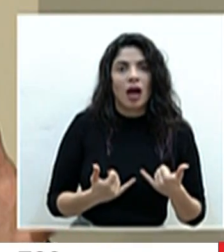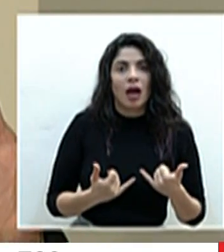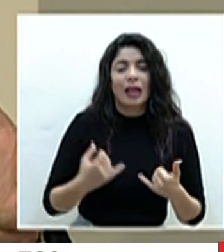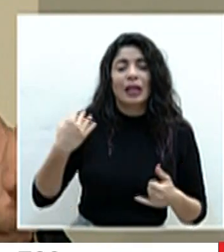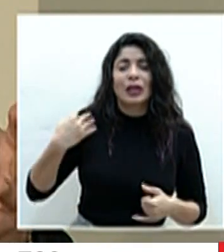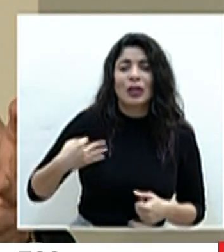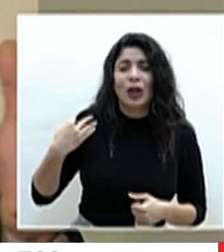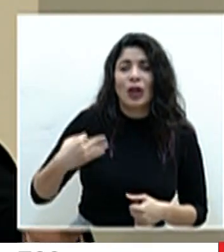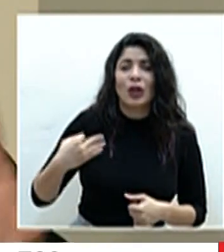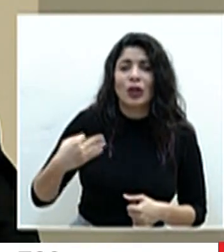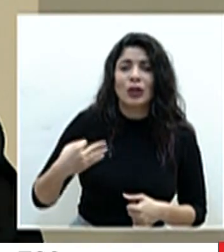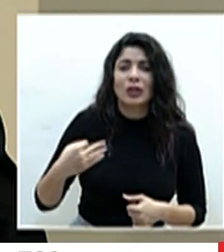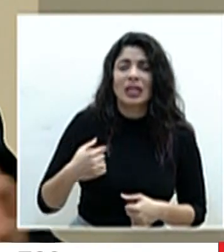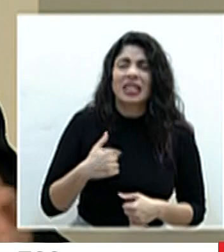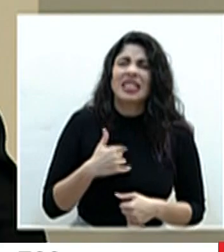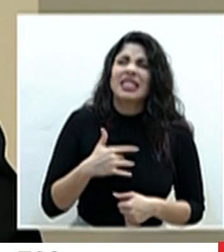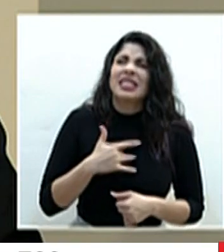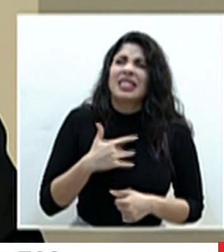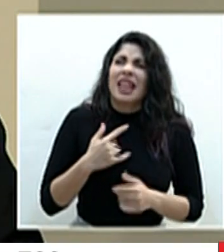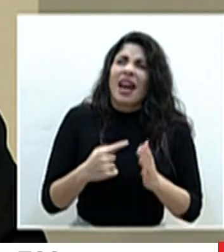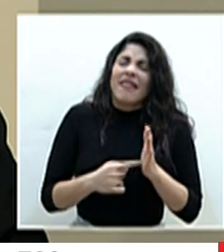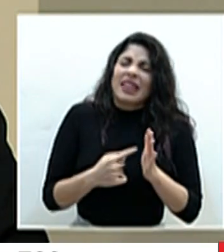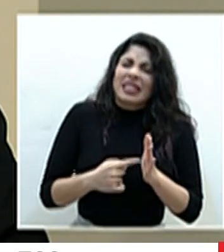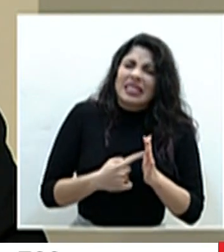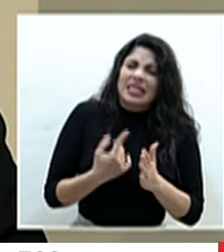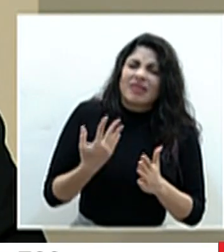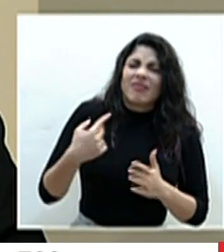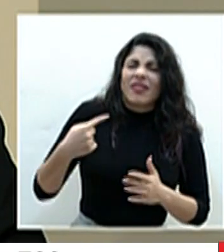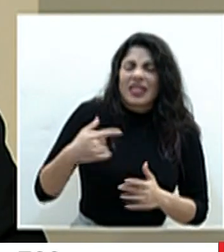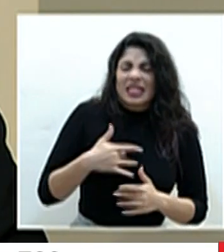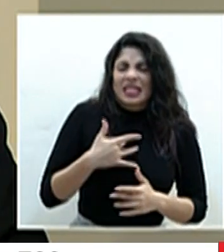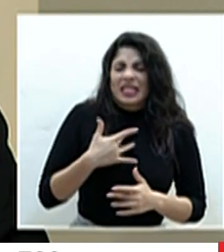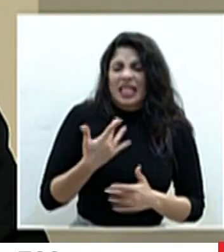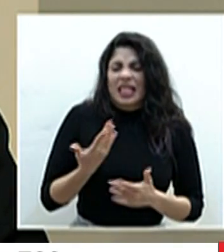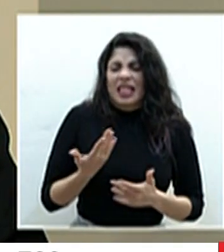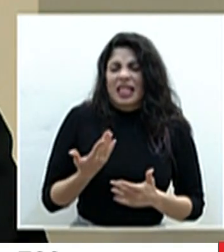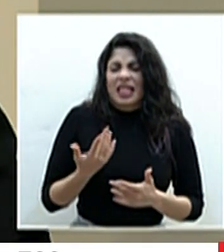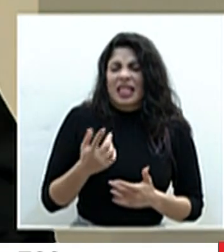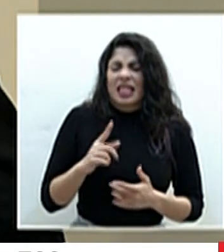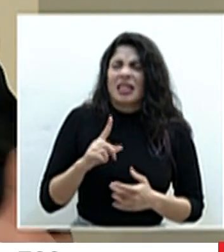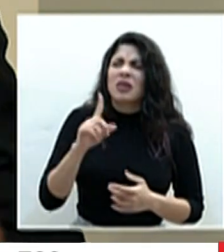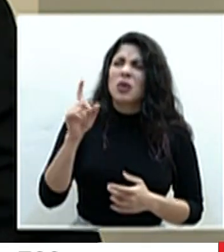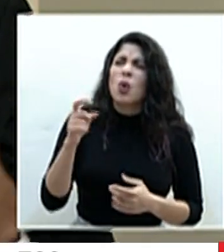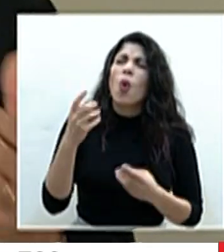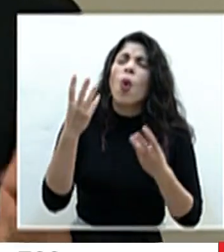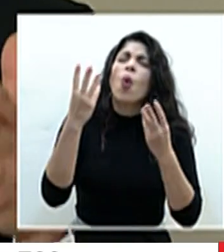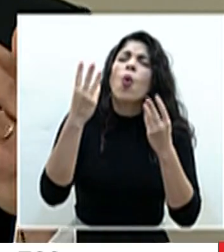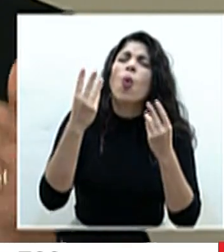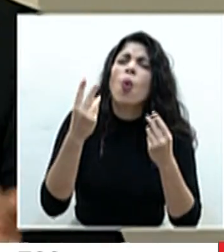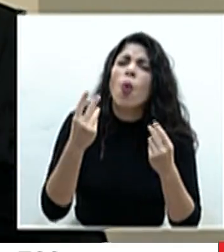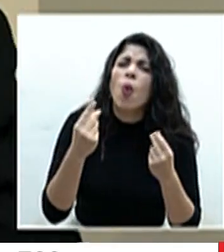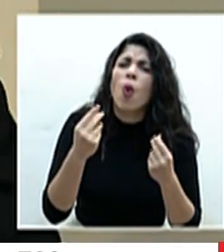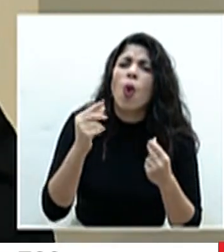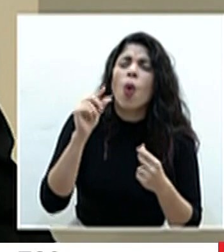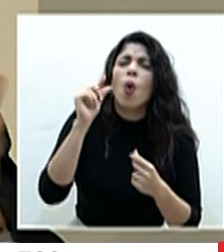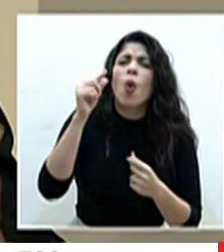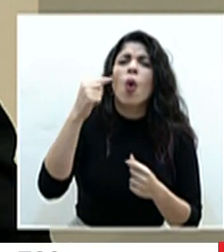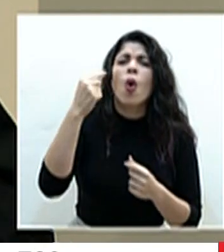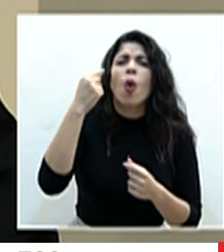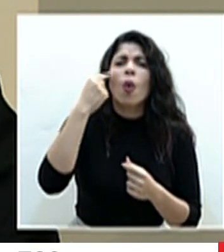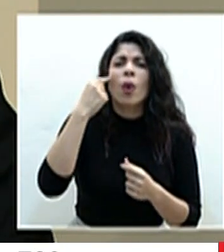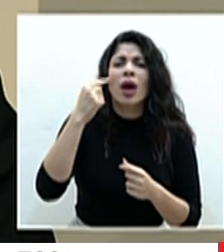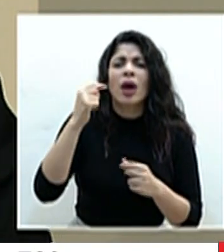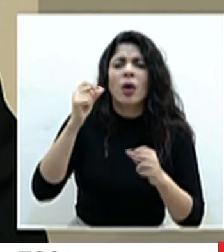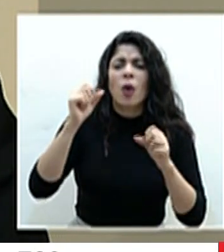Todos los días siento a veces o con frecuencia ese cuestionamiento de cuándo el gobierno va a soltar